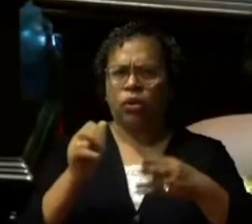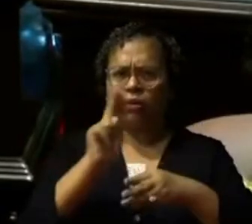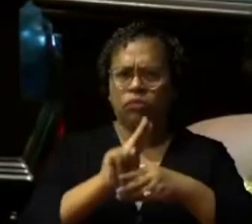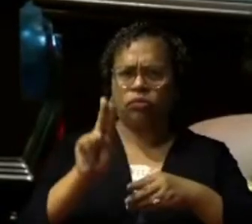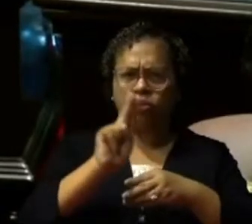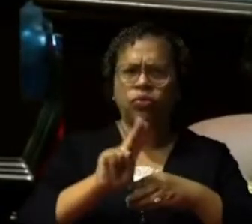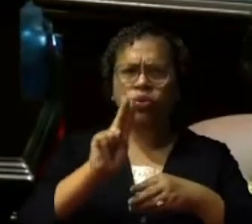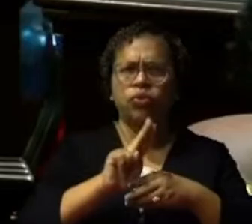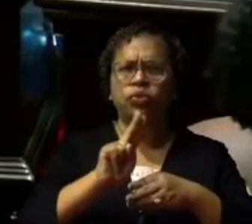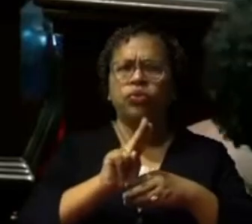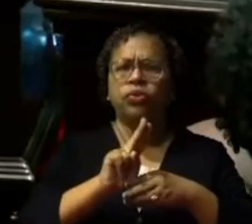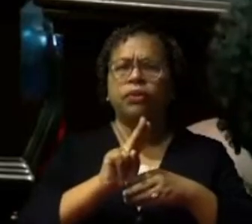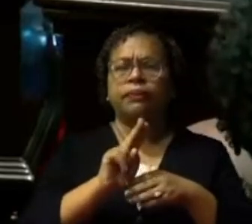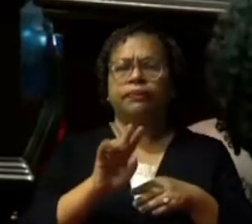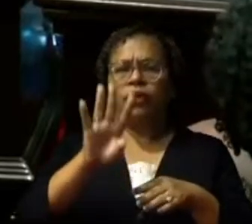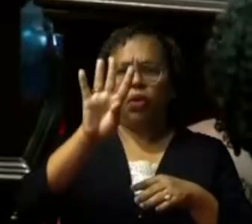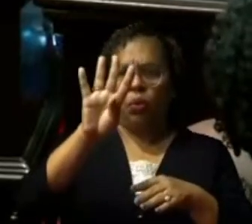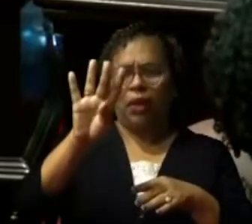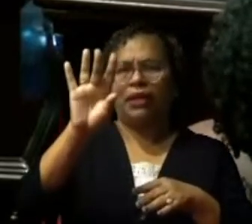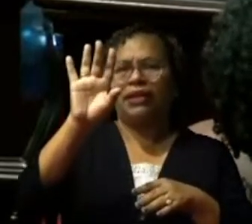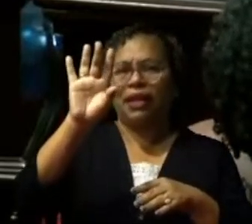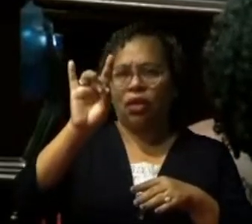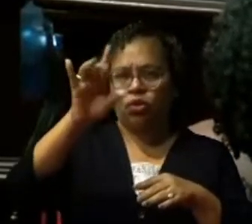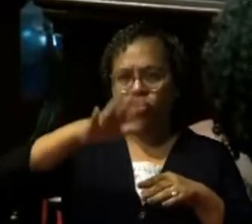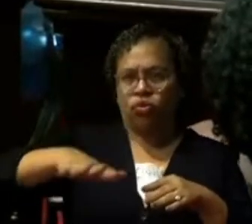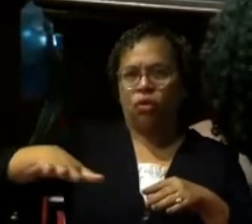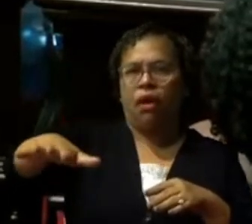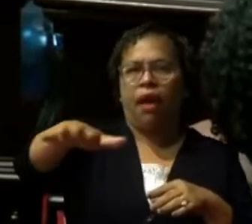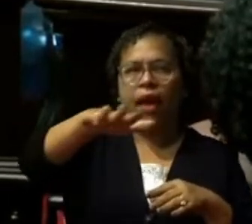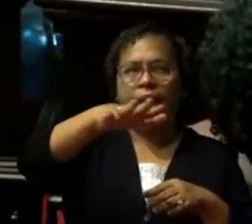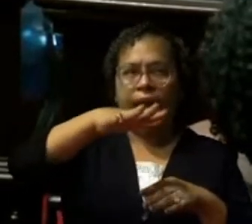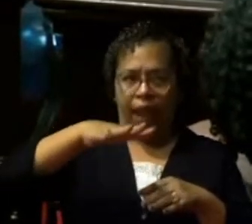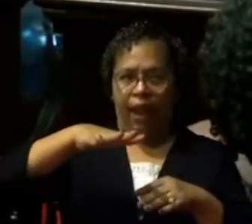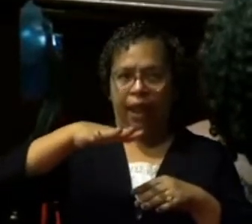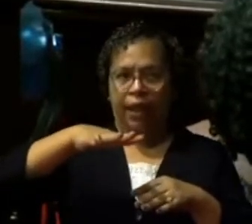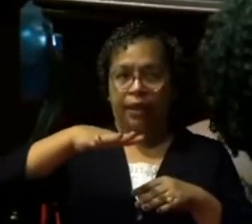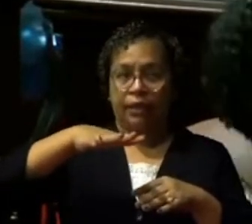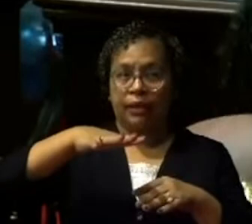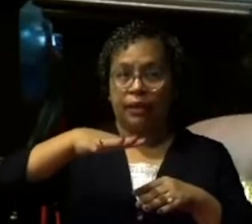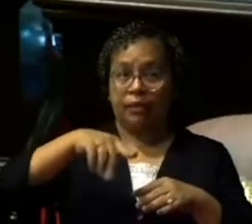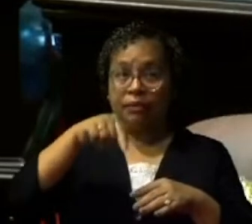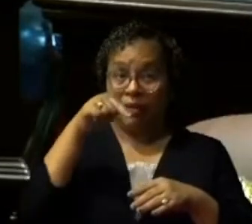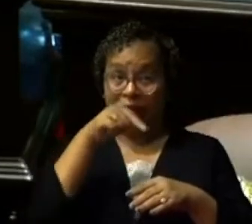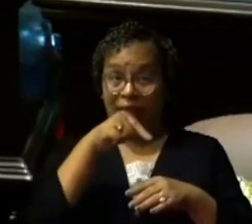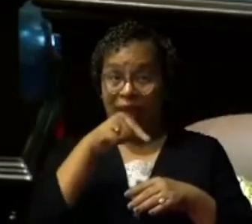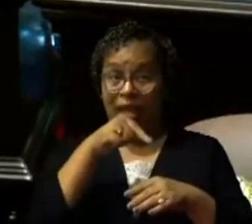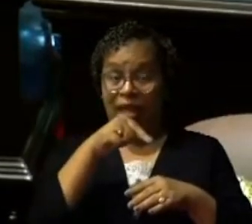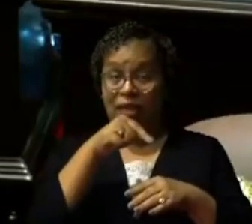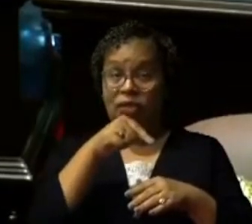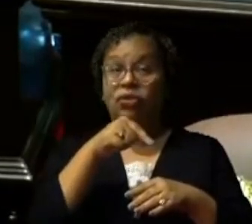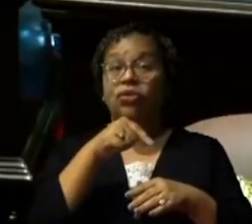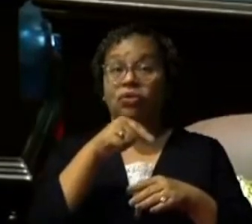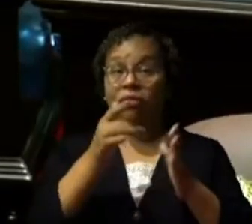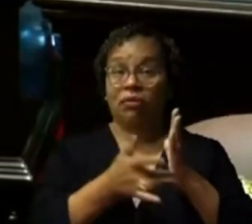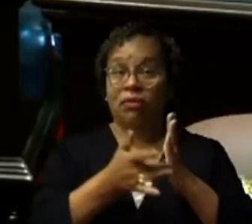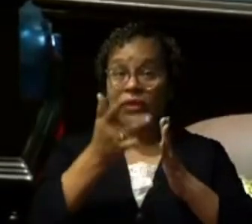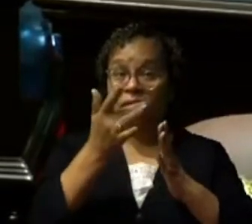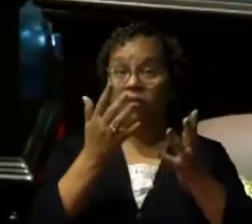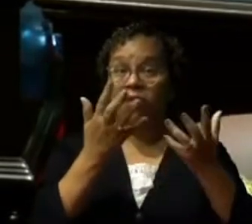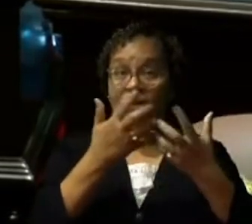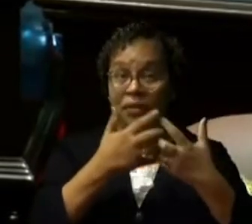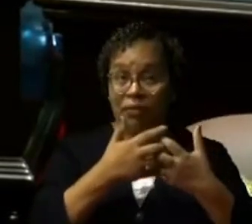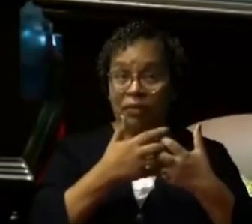circunscripciones electorales del país, en las pasadas elecciones, en 22 de ellas, en 22 circunscripciones de un total